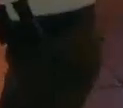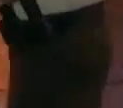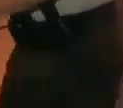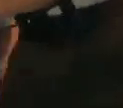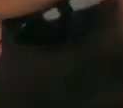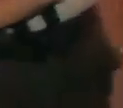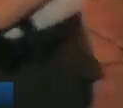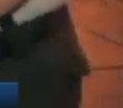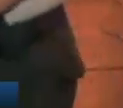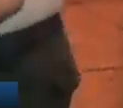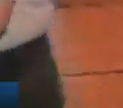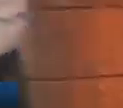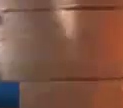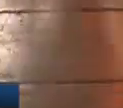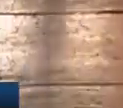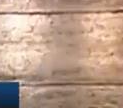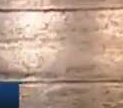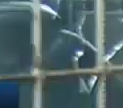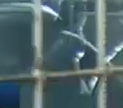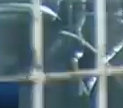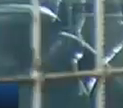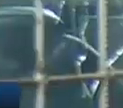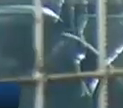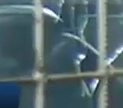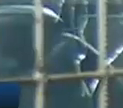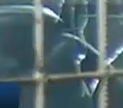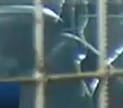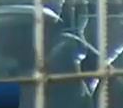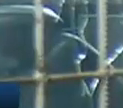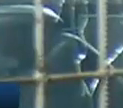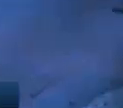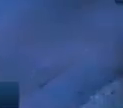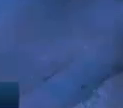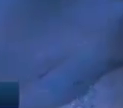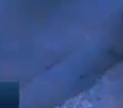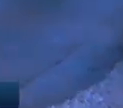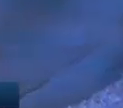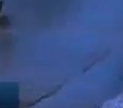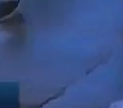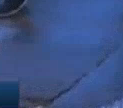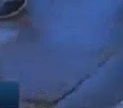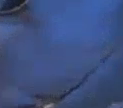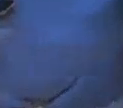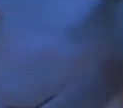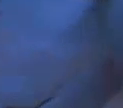En menos de 24 horas, 3 hombres fueron baleados al sur de la urbe porteña.